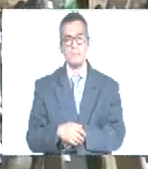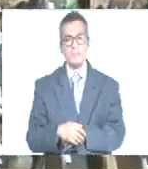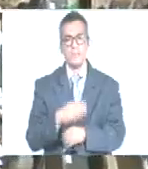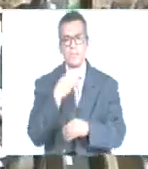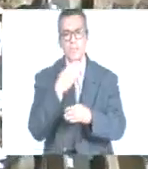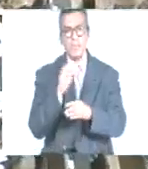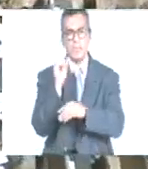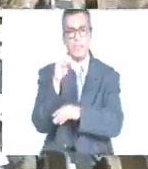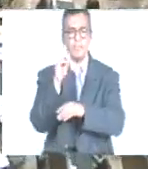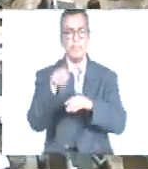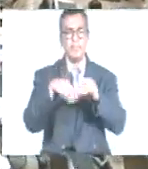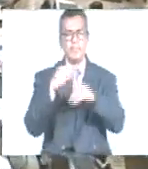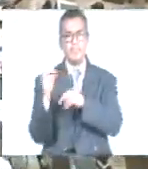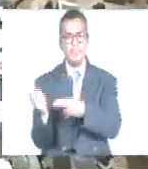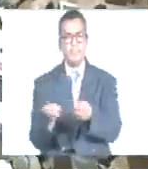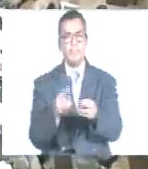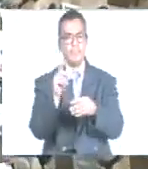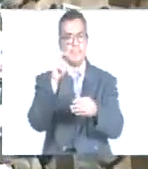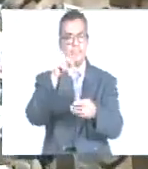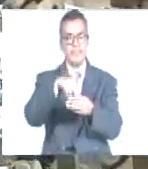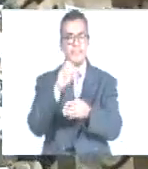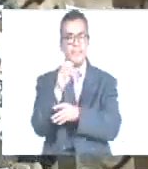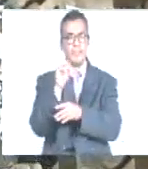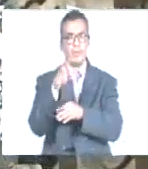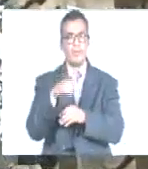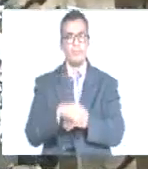Solicitada al tribunal de oradores, se le concede.